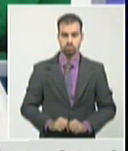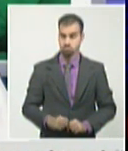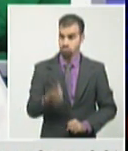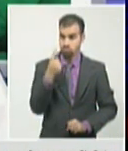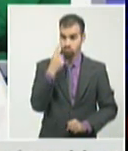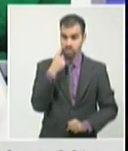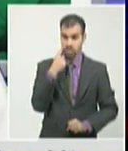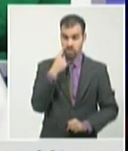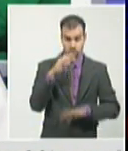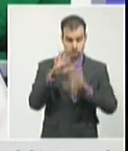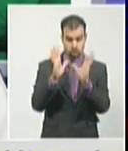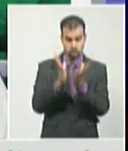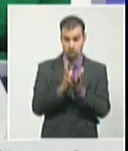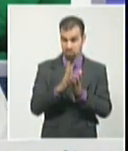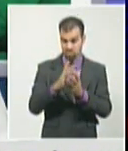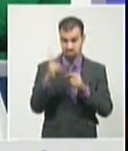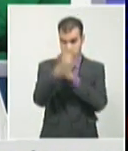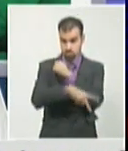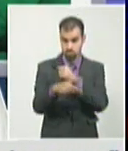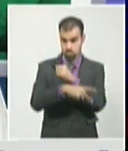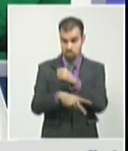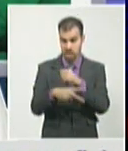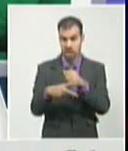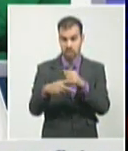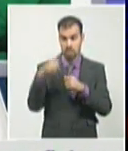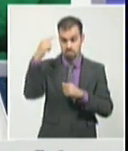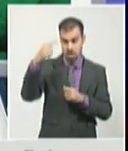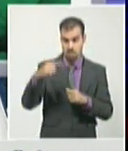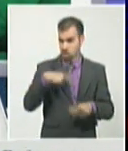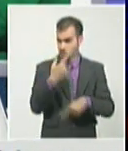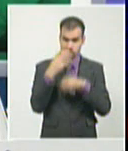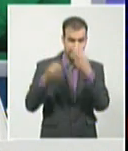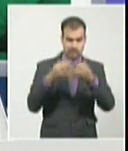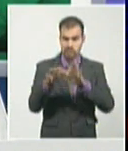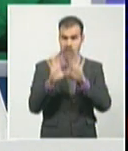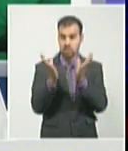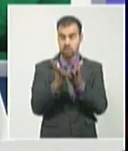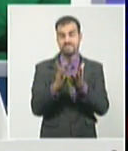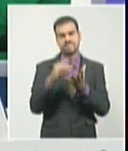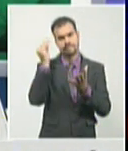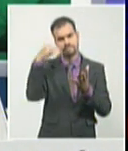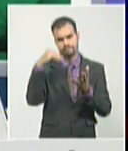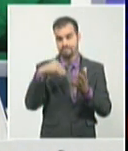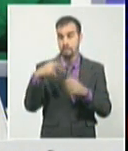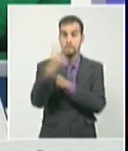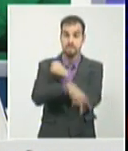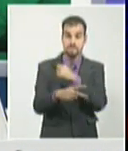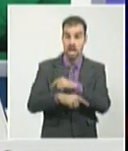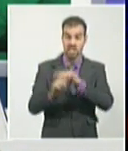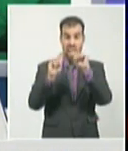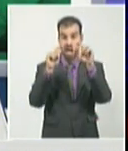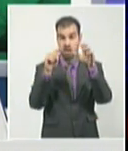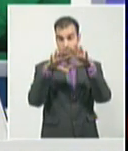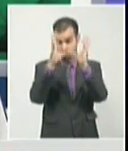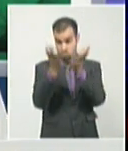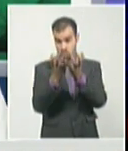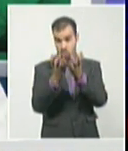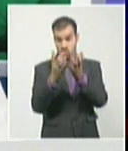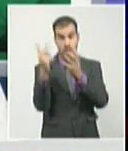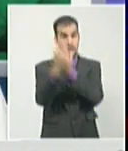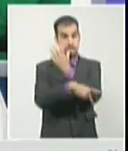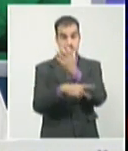países cristianos clara y como natural de los países que más personas